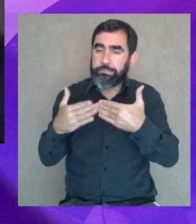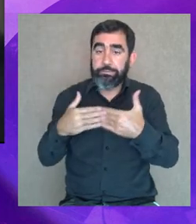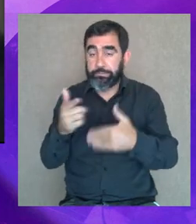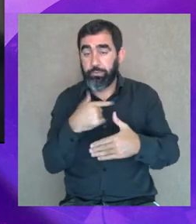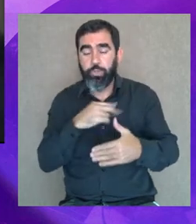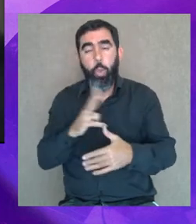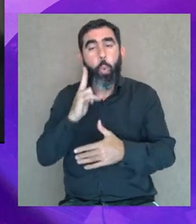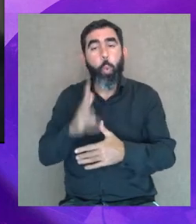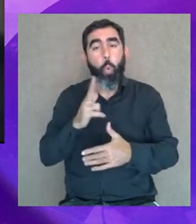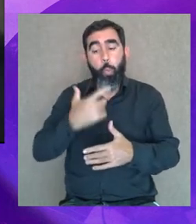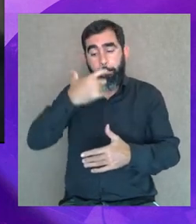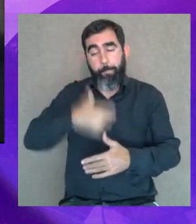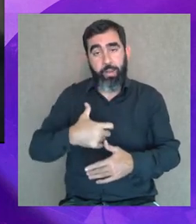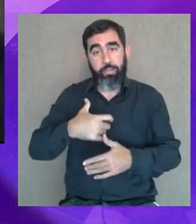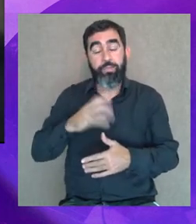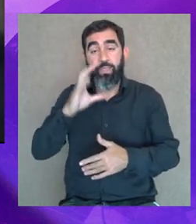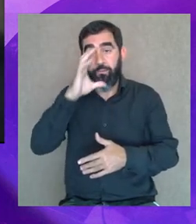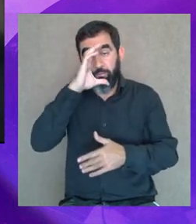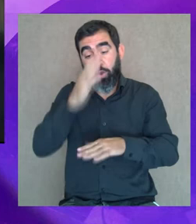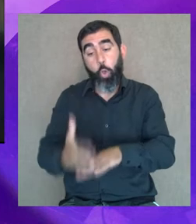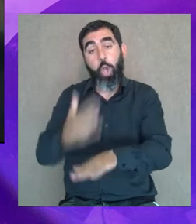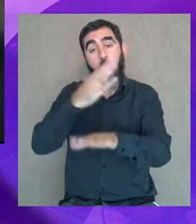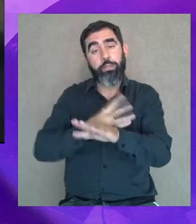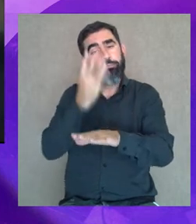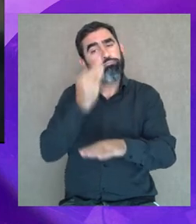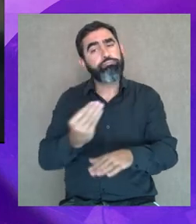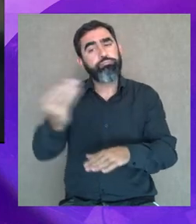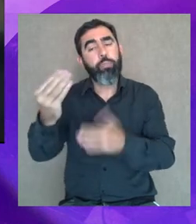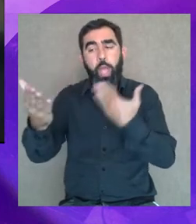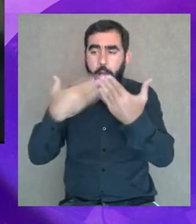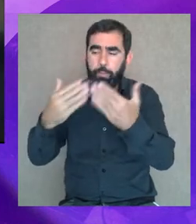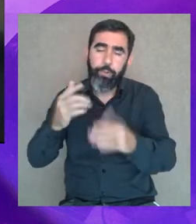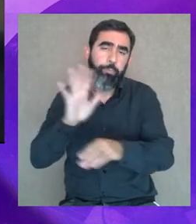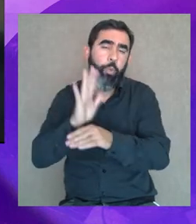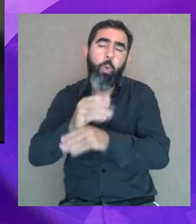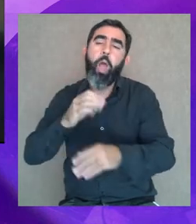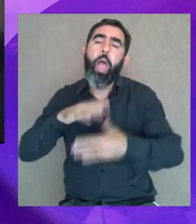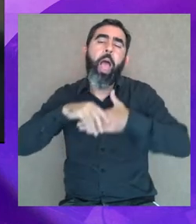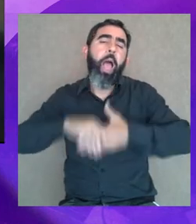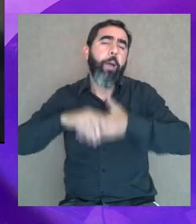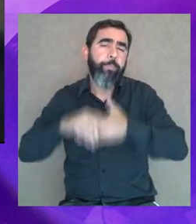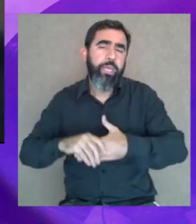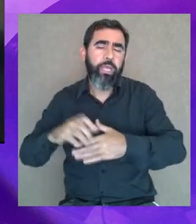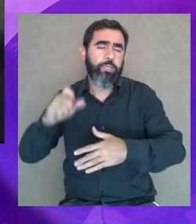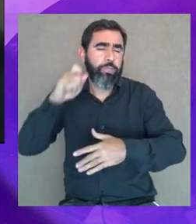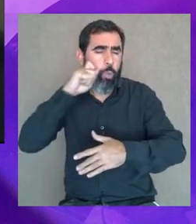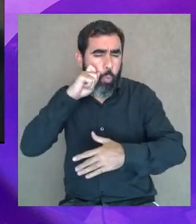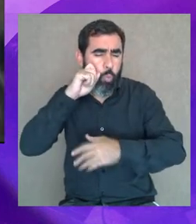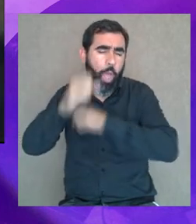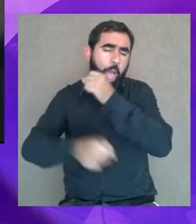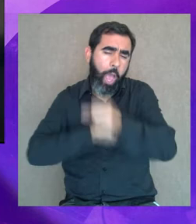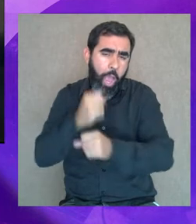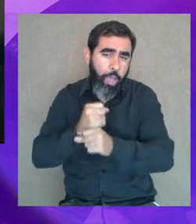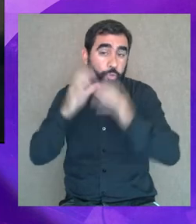cercana es muy humana en que nos juntamos así en febrero antes a conversar como viejas amigas y nos saludamos extensible por los cumpleaños y